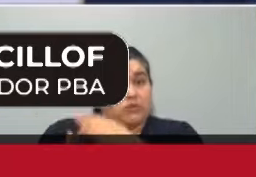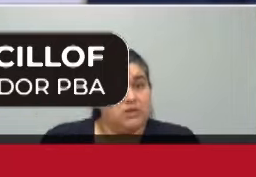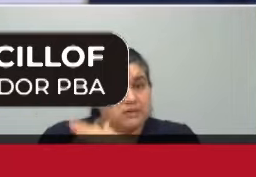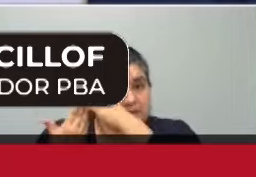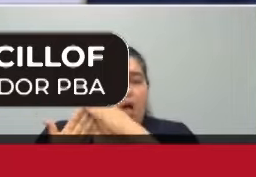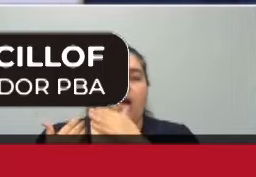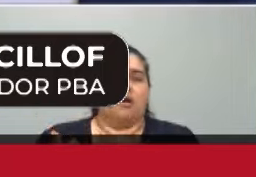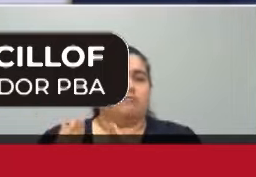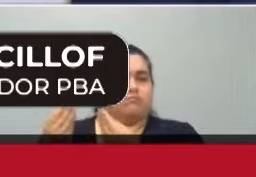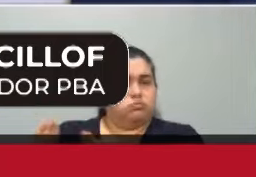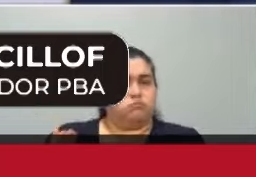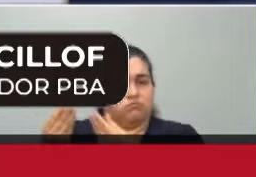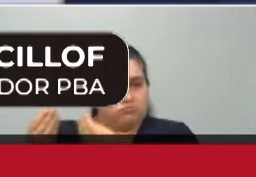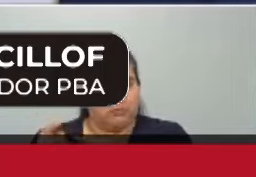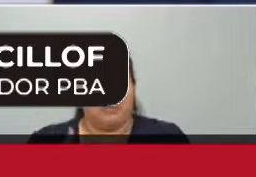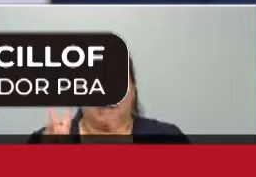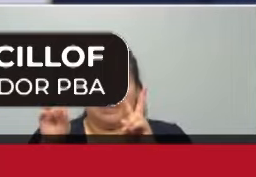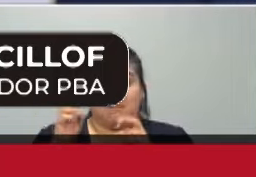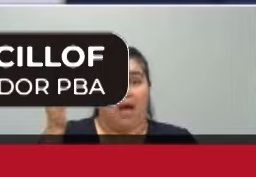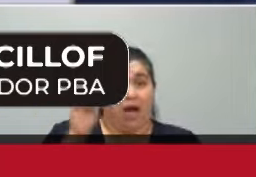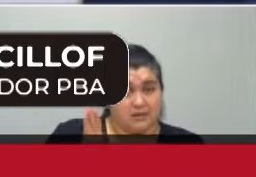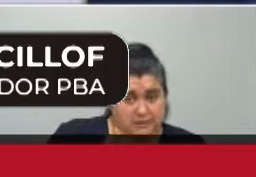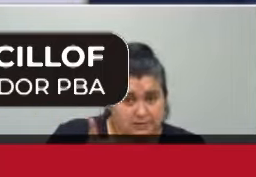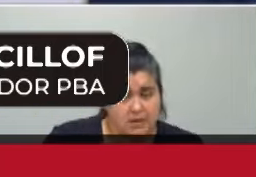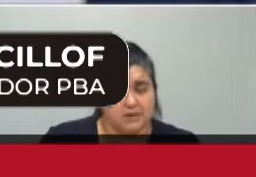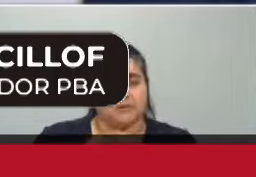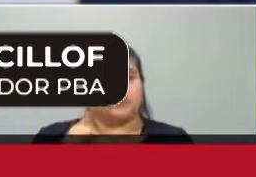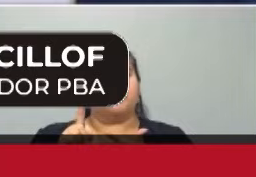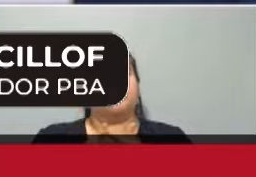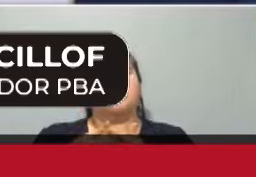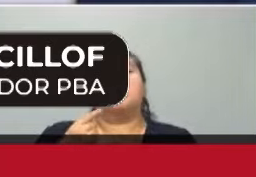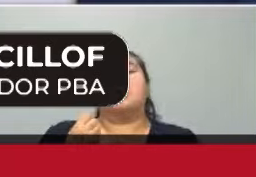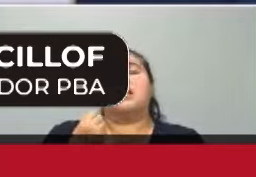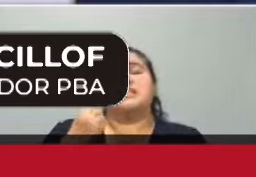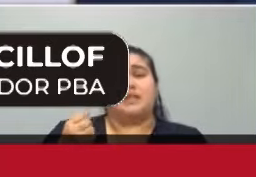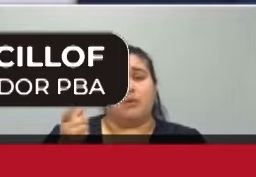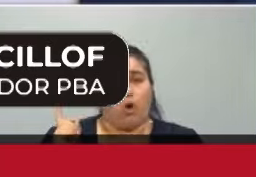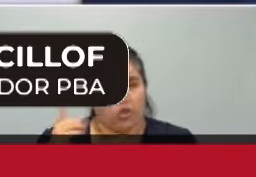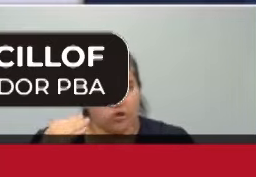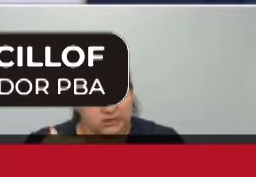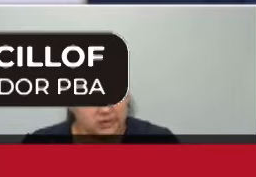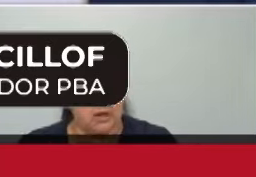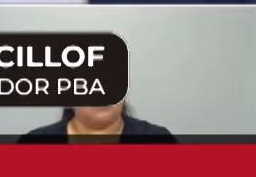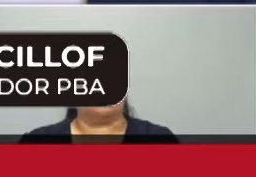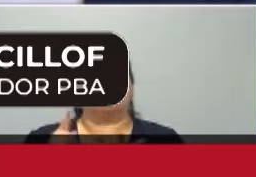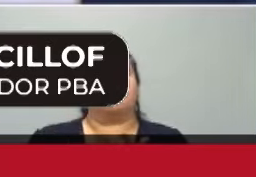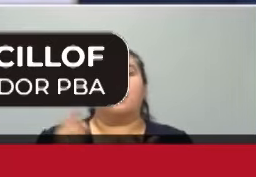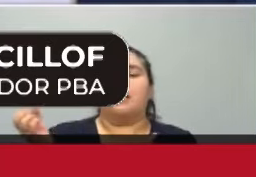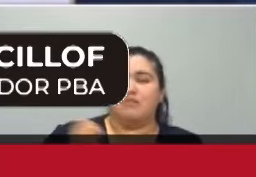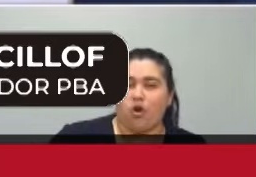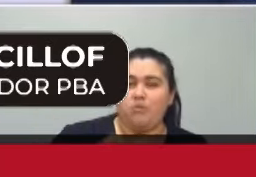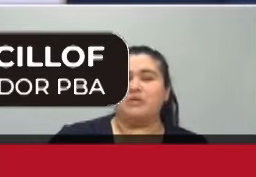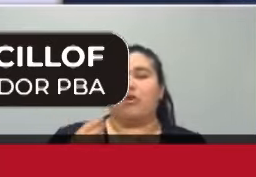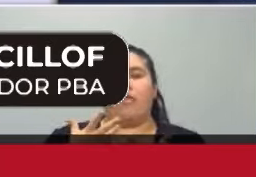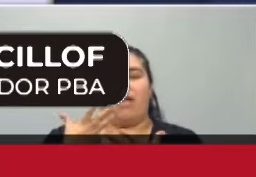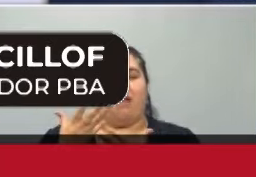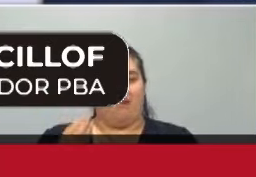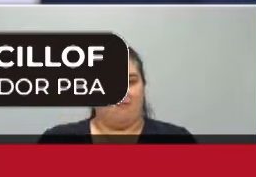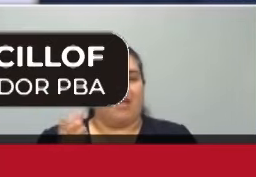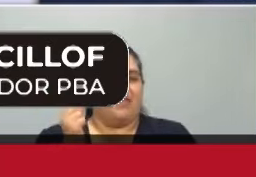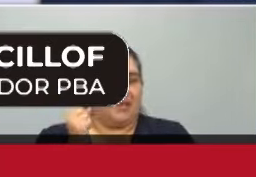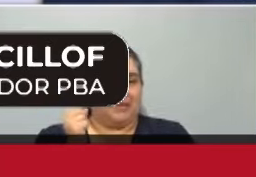de Justicia. Los fondos de ANSES, los fondos de incentivo docente, el fondo compensador del transporte, que también es